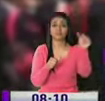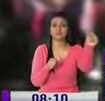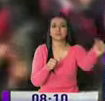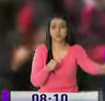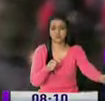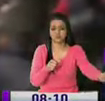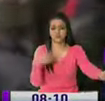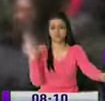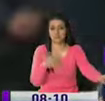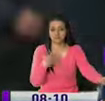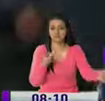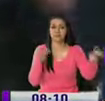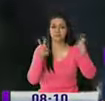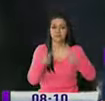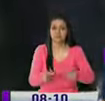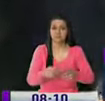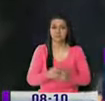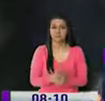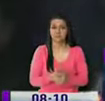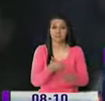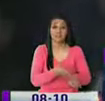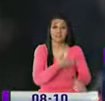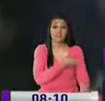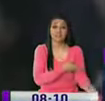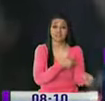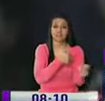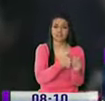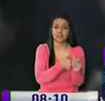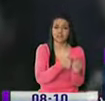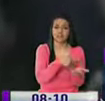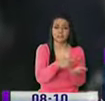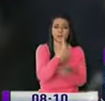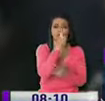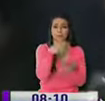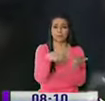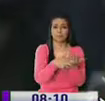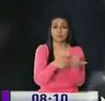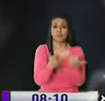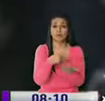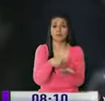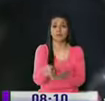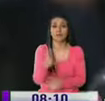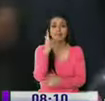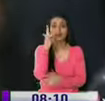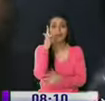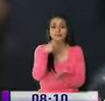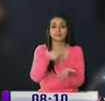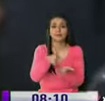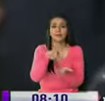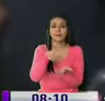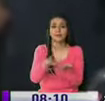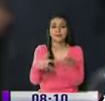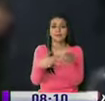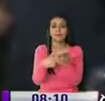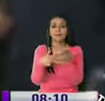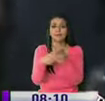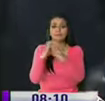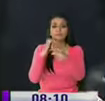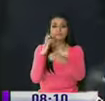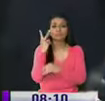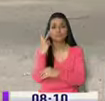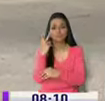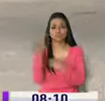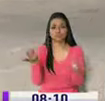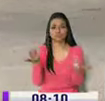otra dificultad. O sea, yo antes pagaba solo un pasaje, ahora tengo que pagar 3 pasajes, entonces más es el